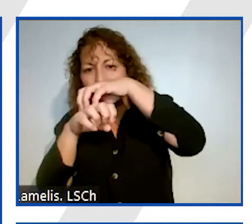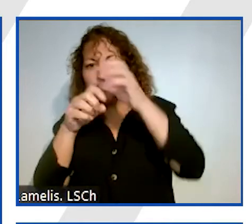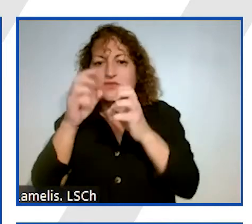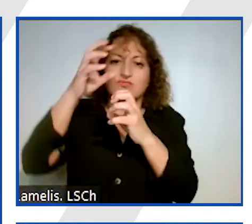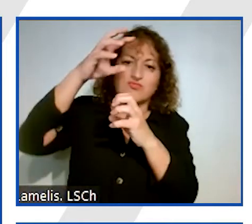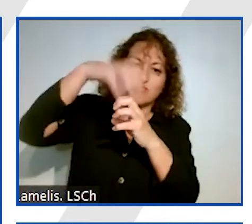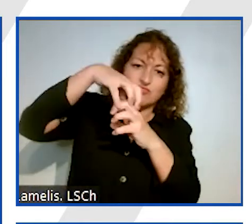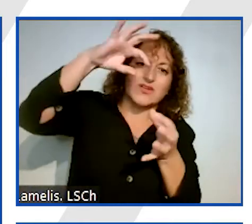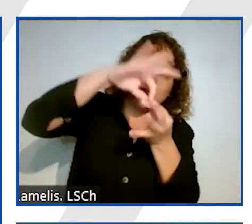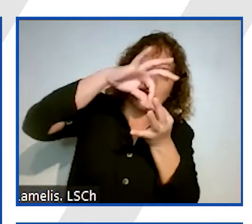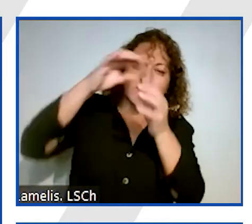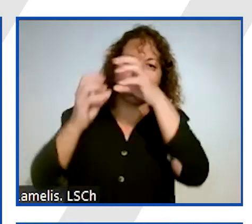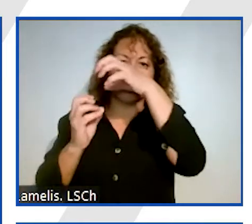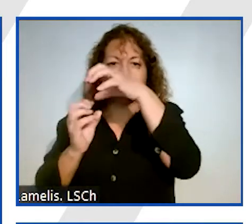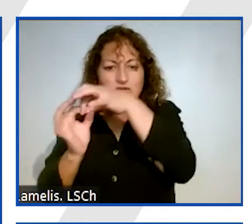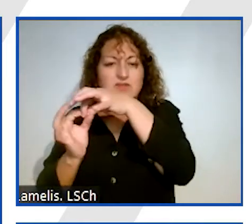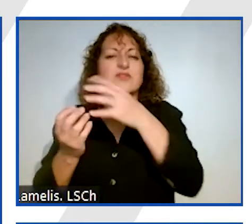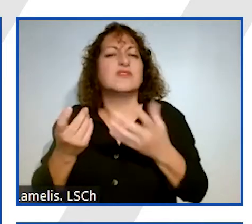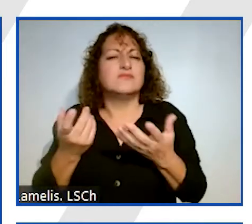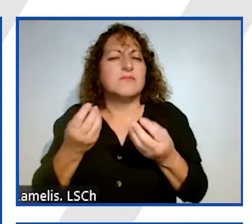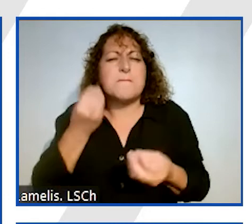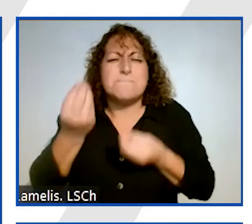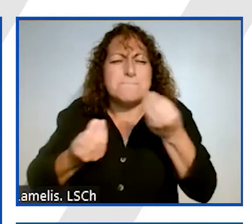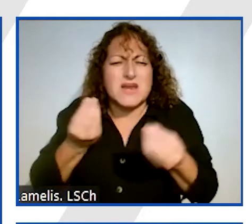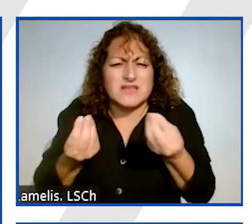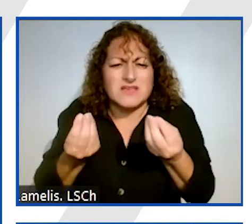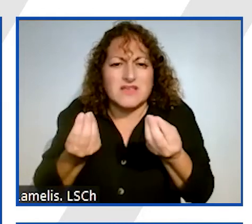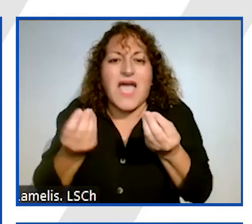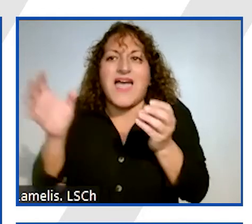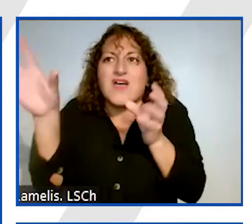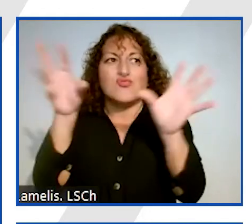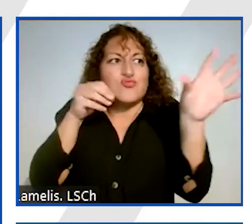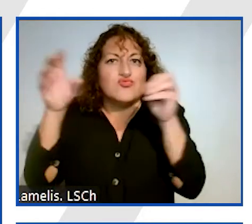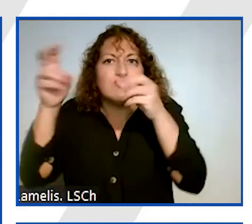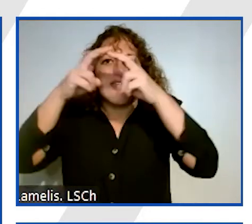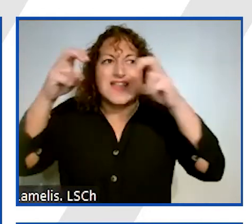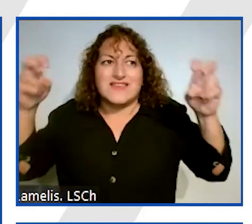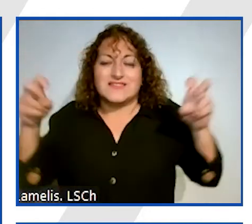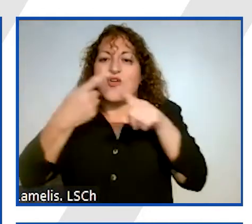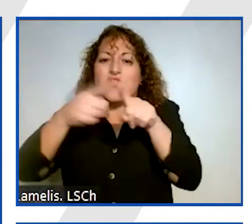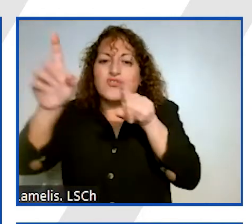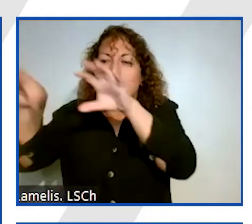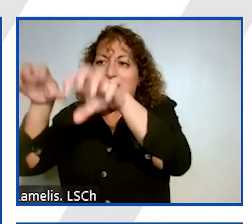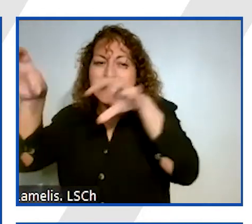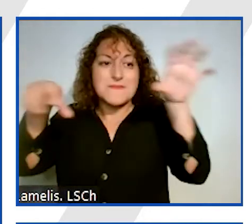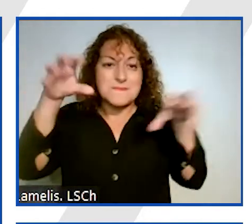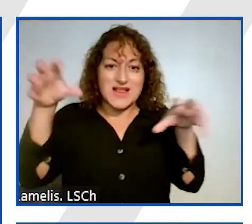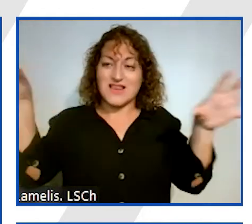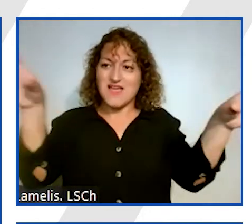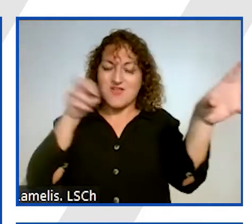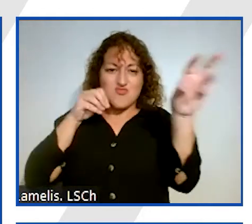lo que hacen estas células, y la única función de ellas, es percibir el impulso eléctrico que generan los demás animales. Todos los